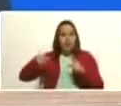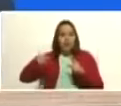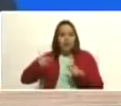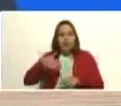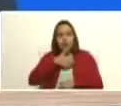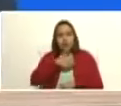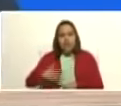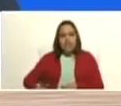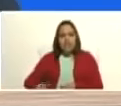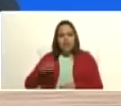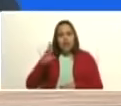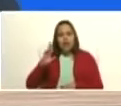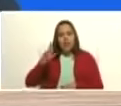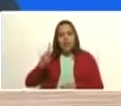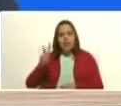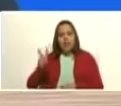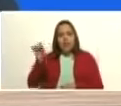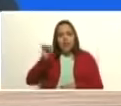PDVSA. Bienvenido.